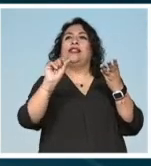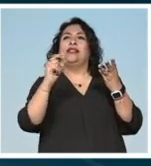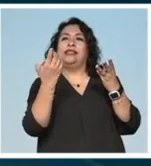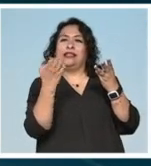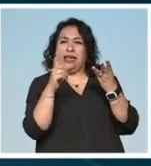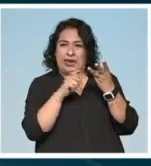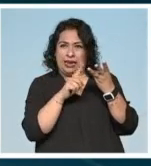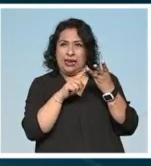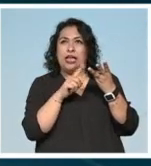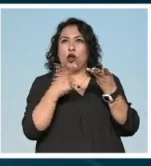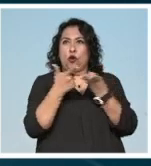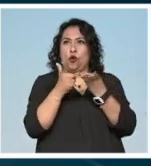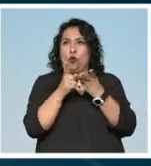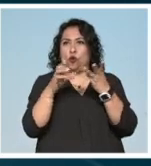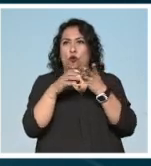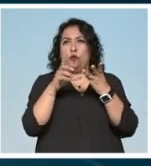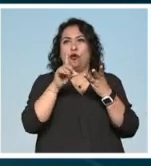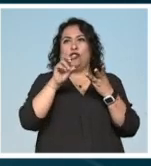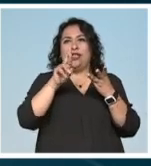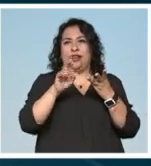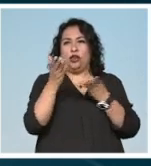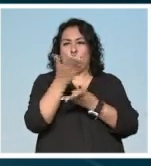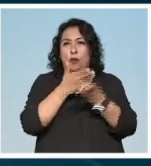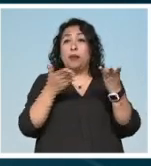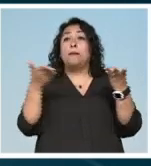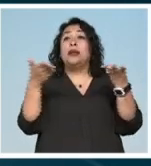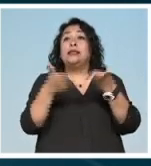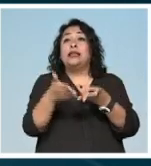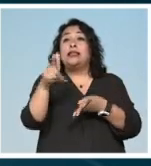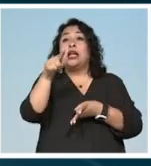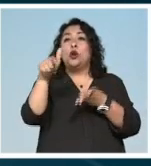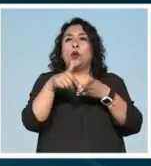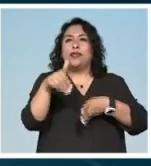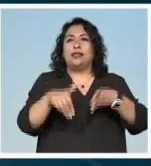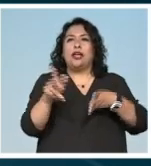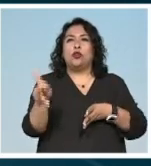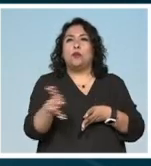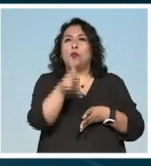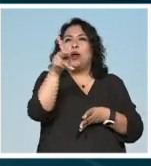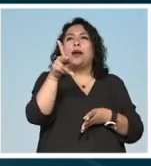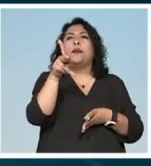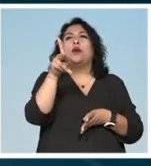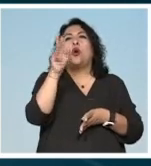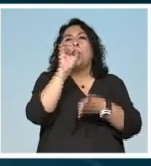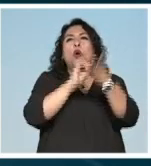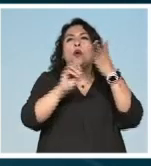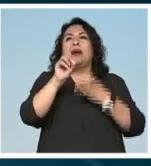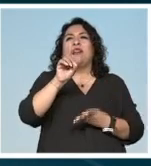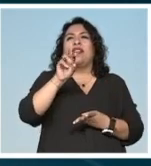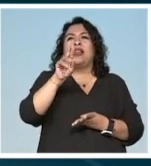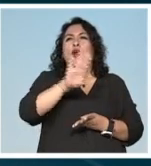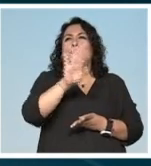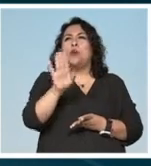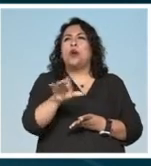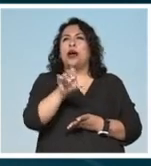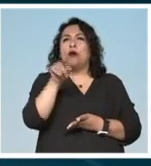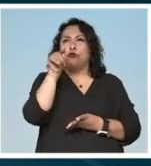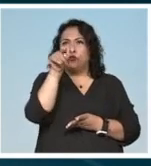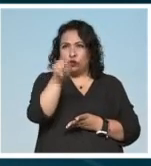de enero, el colectivo Delirio Compartido presentará en el Teatro del Pueblo la pieza coreográfica Delirio de una muerte por